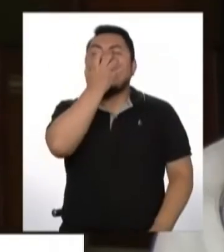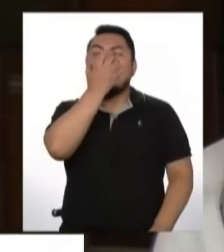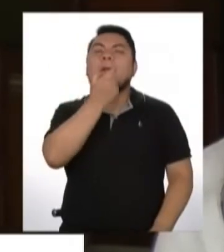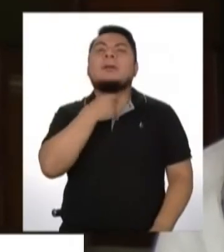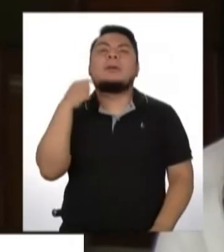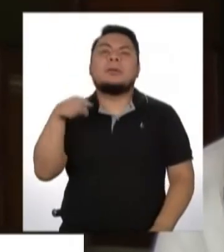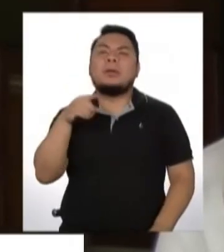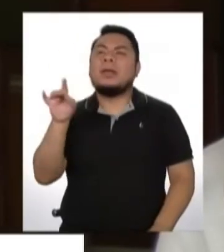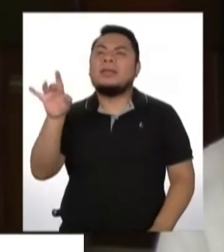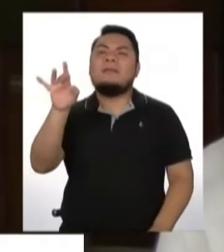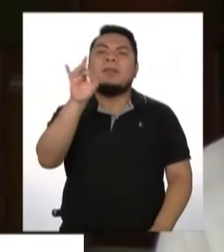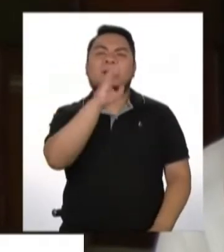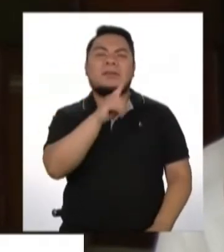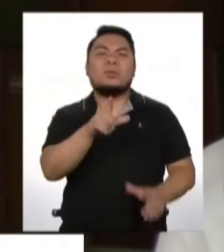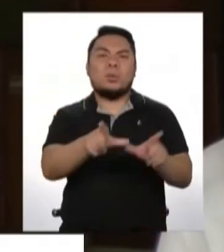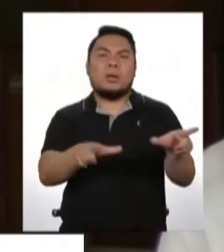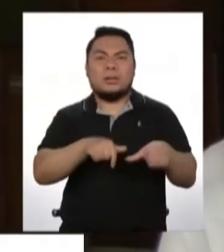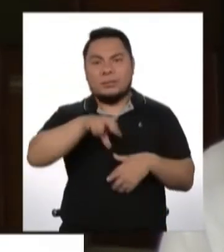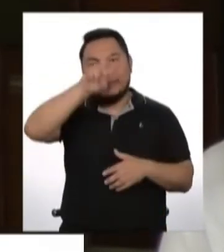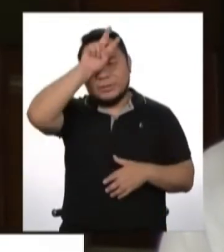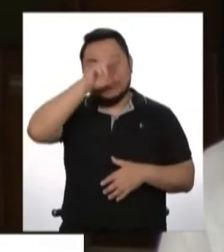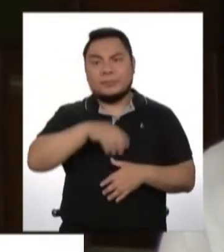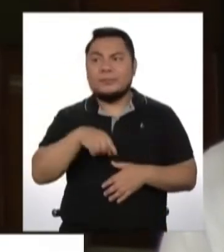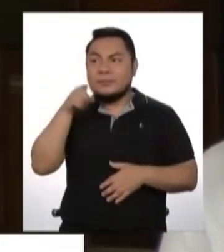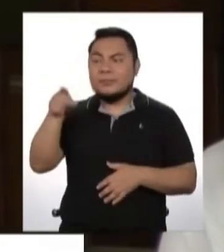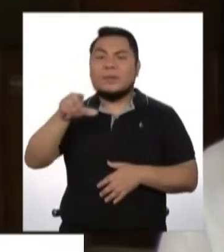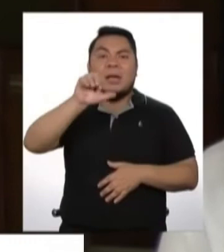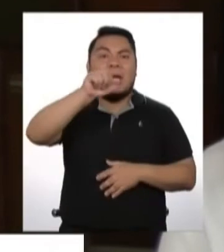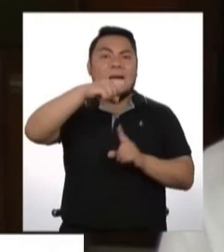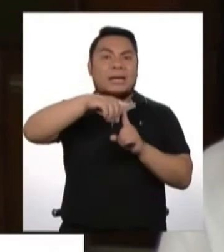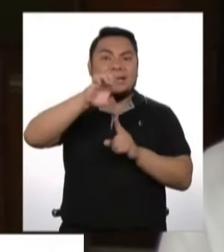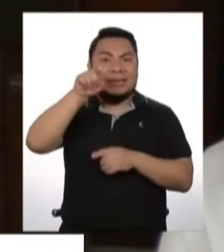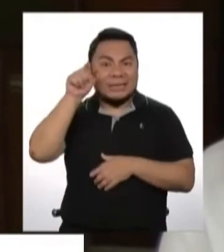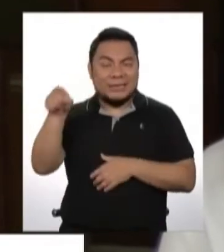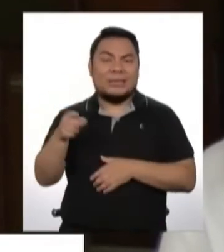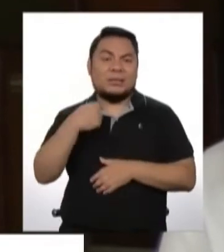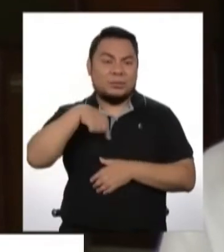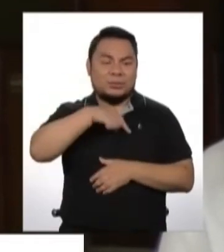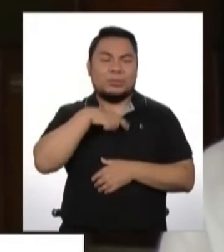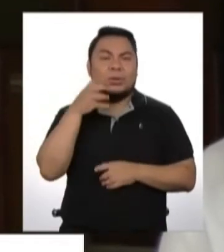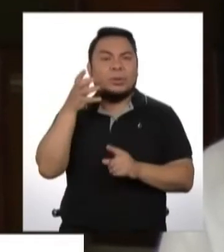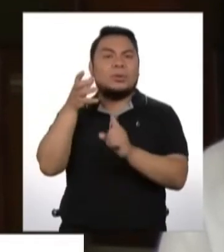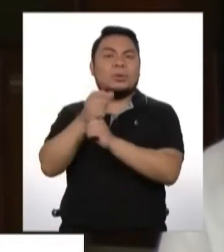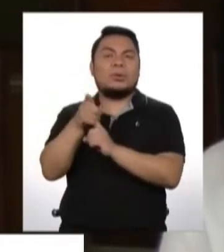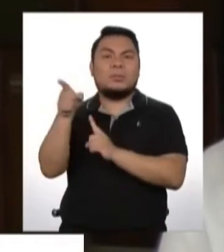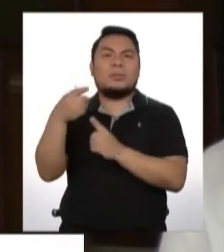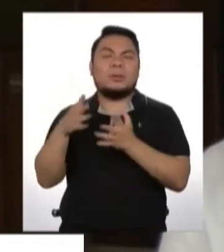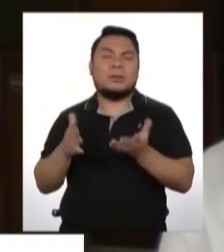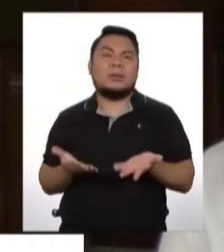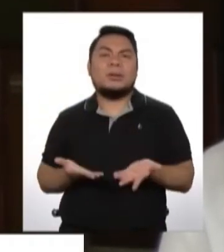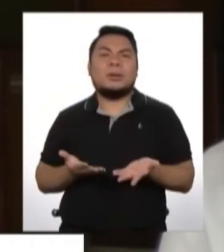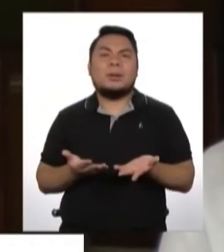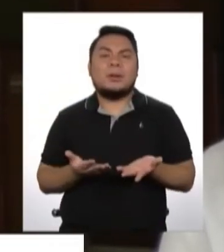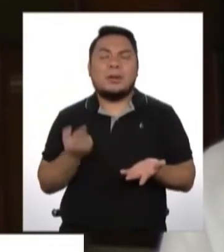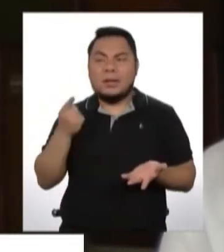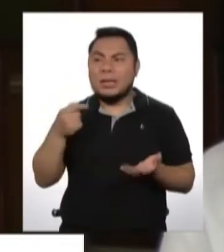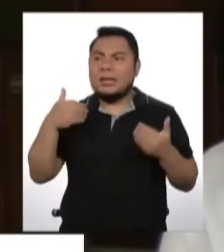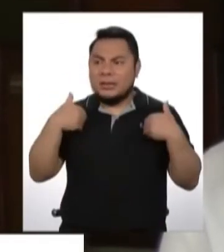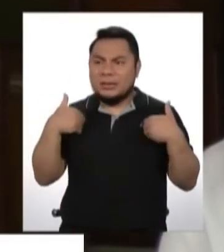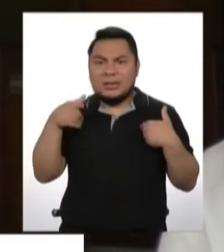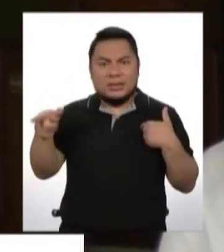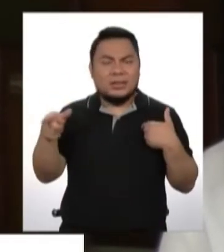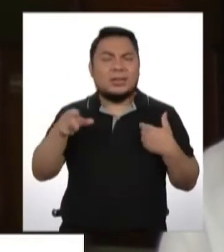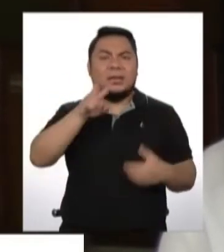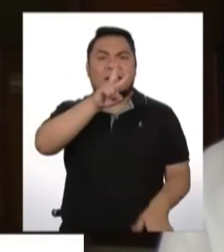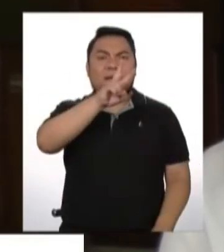en distintas partes del país. En ATE específicamente, nosotros logramos desarrollar, tiene una capacidad